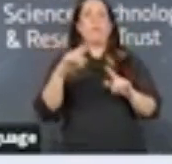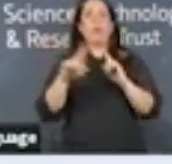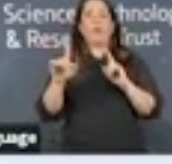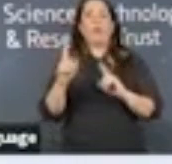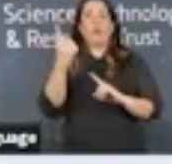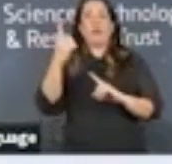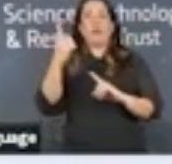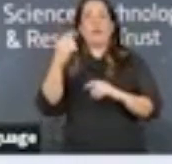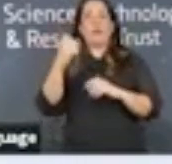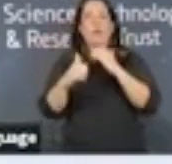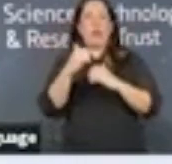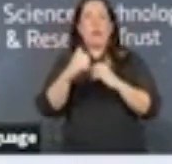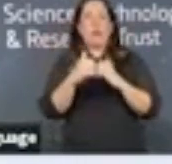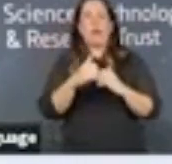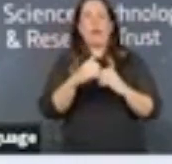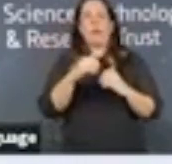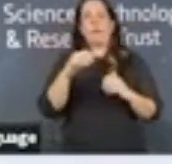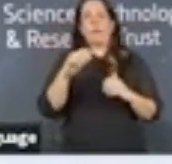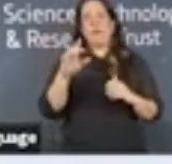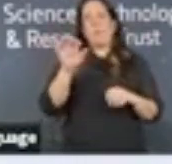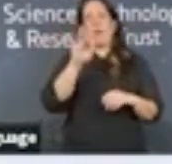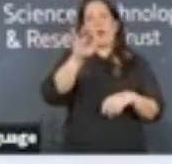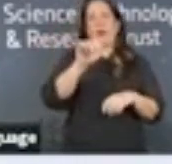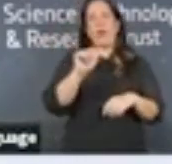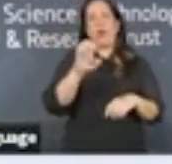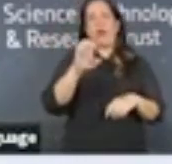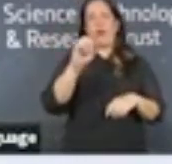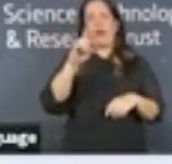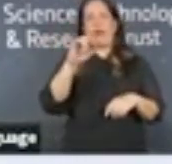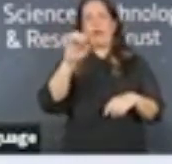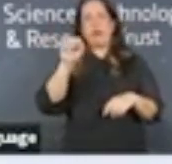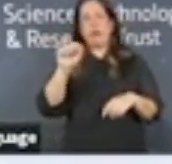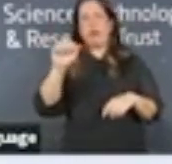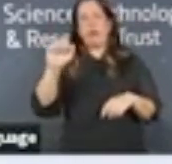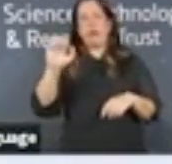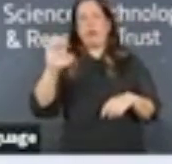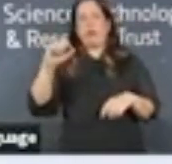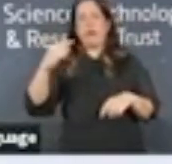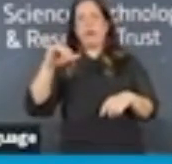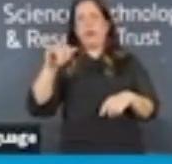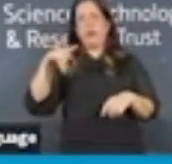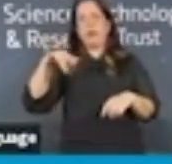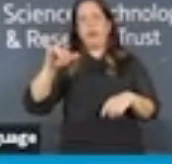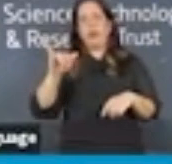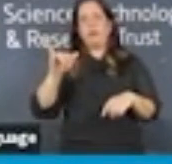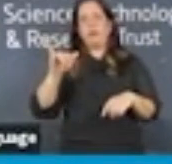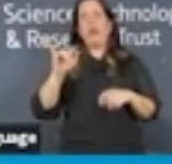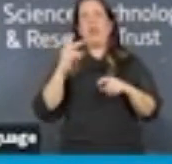tenemos es con el mosquito Aedes aegypti y los virus del dengue, chikungunya y Zika.